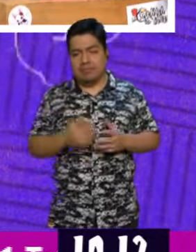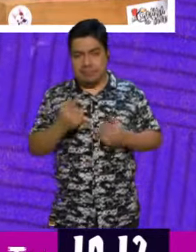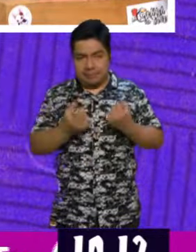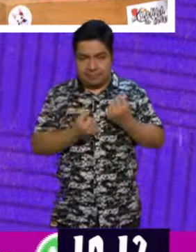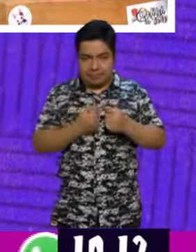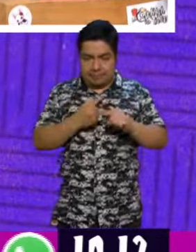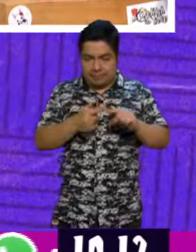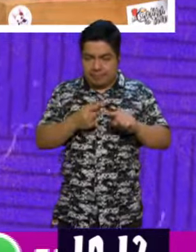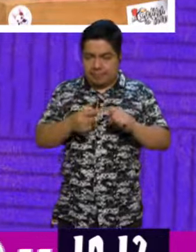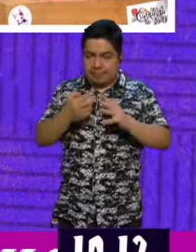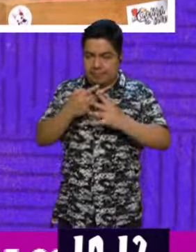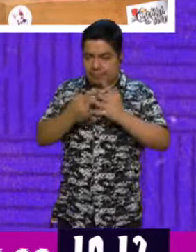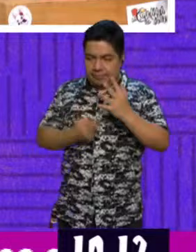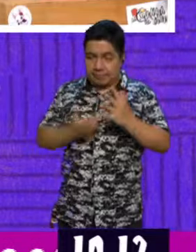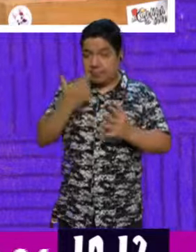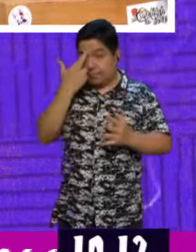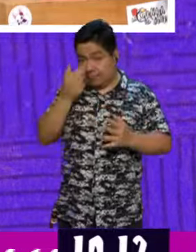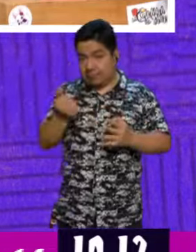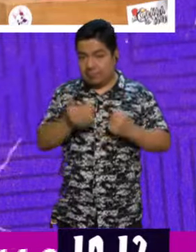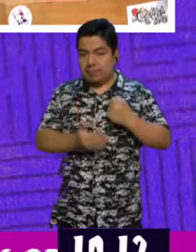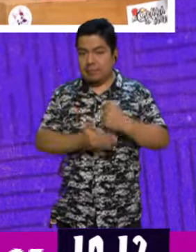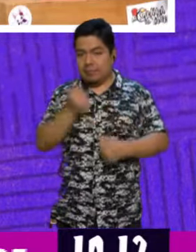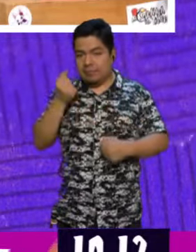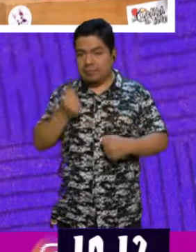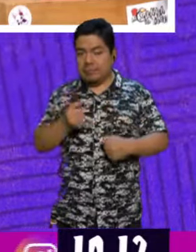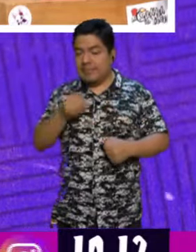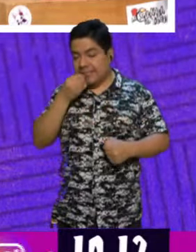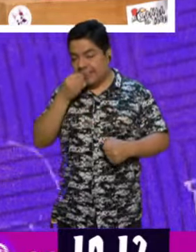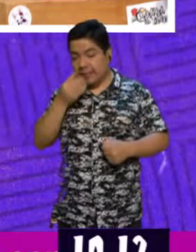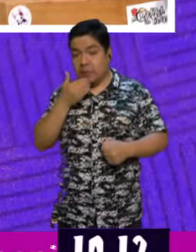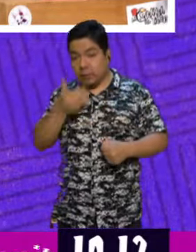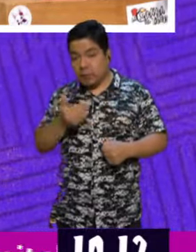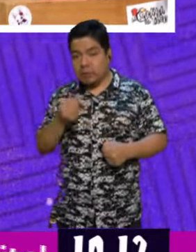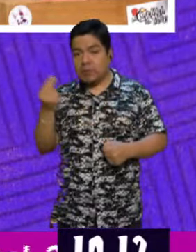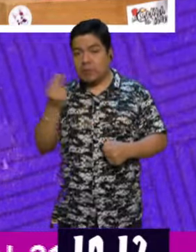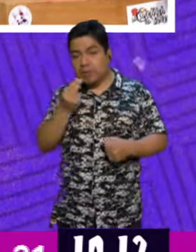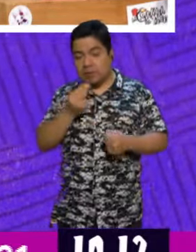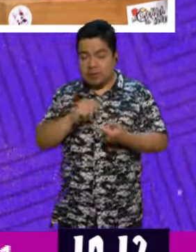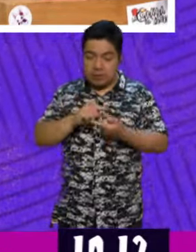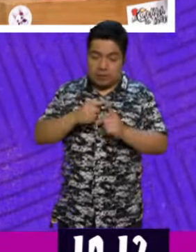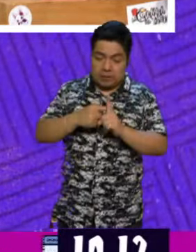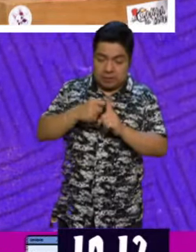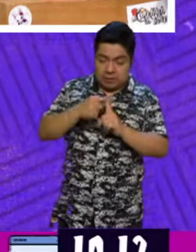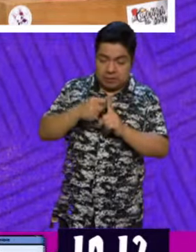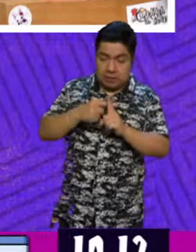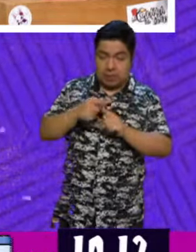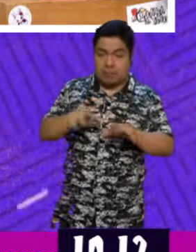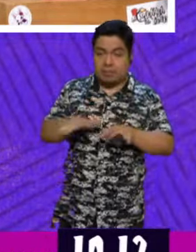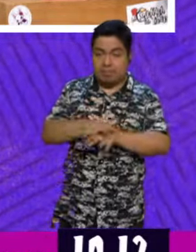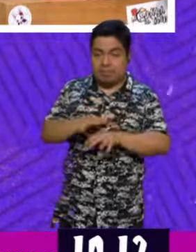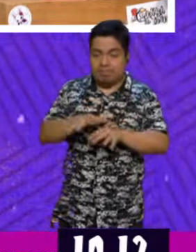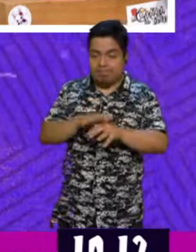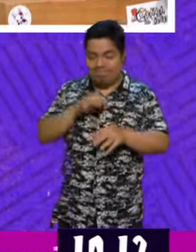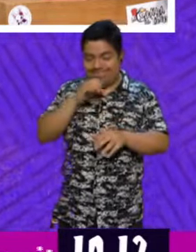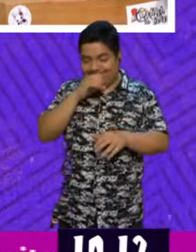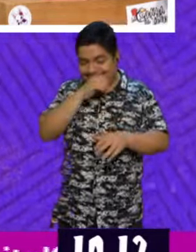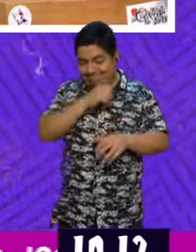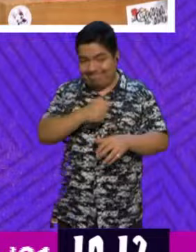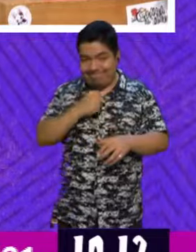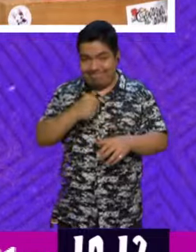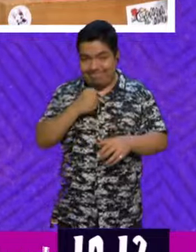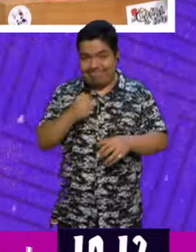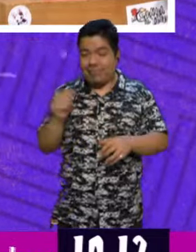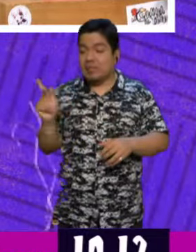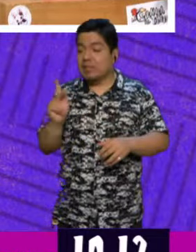motivos ahí. El primero es que para que el huevo pueda ser aprovechado, tiene que sufrir un cambio de temperatura. Tiene que meterle calor. Porque las proteínas